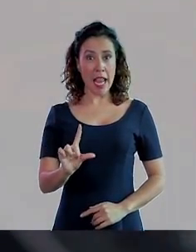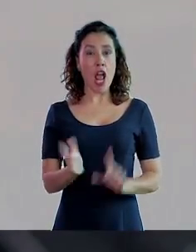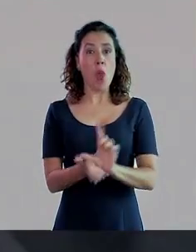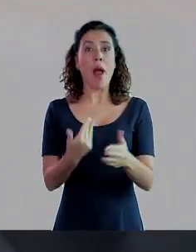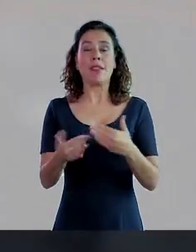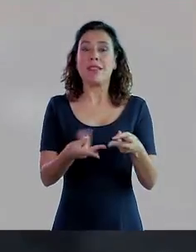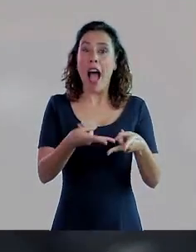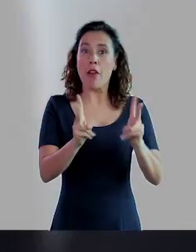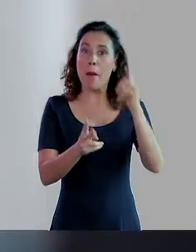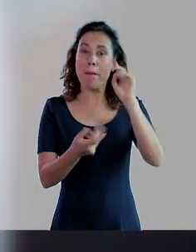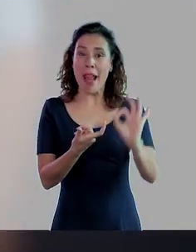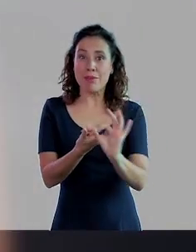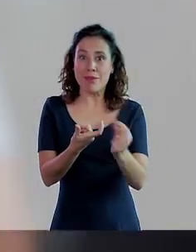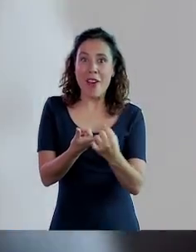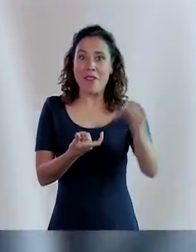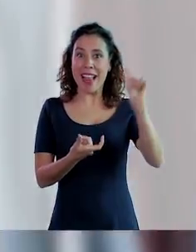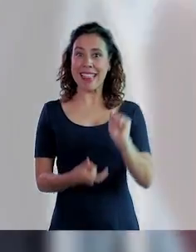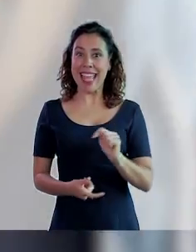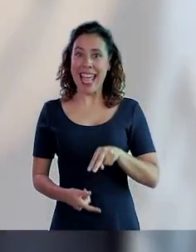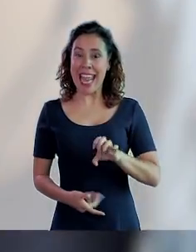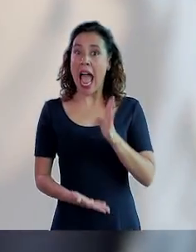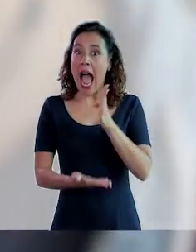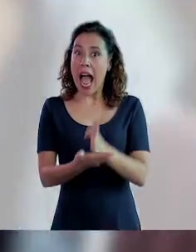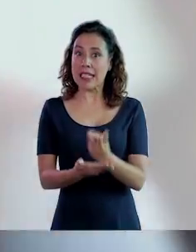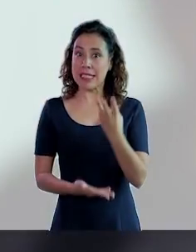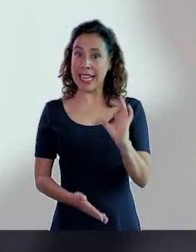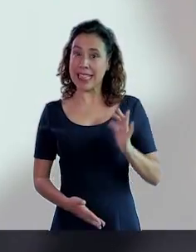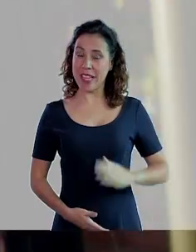www.tne.cl de los lugares habilitados para revalidar tu TNE.